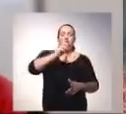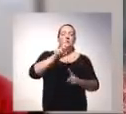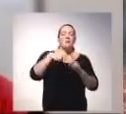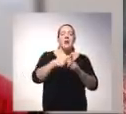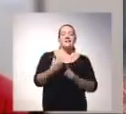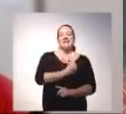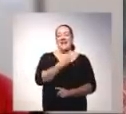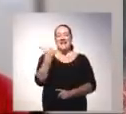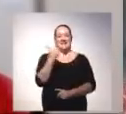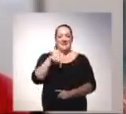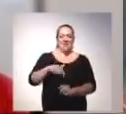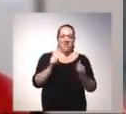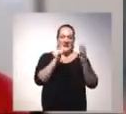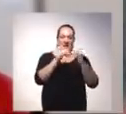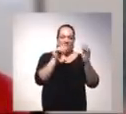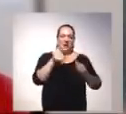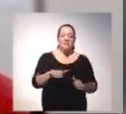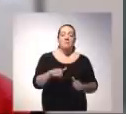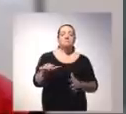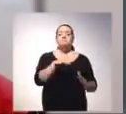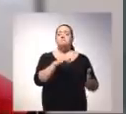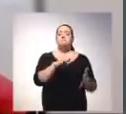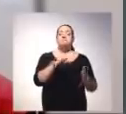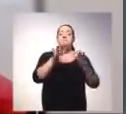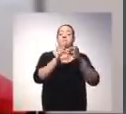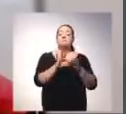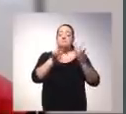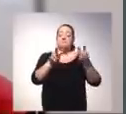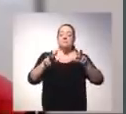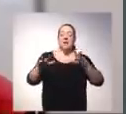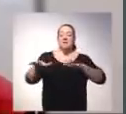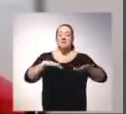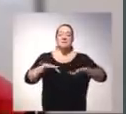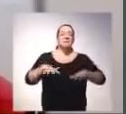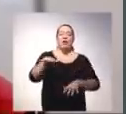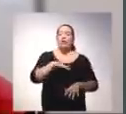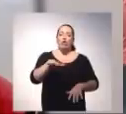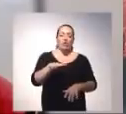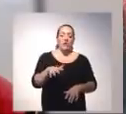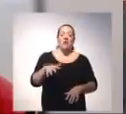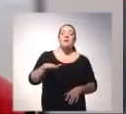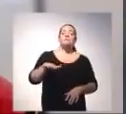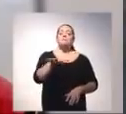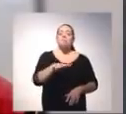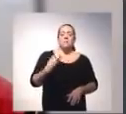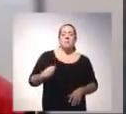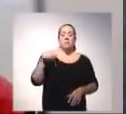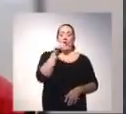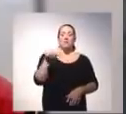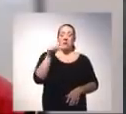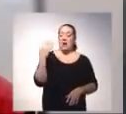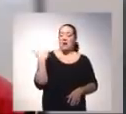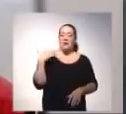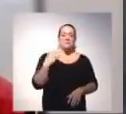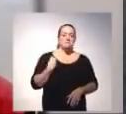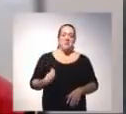este de La Palma. En relación a la sismicidad, se sigue localizando en las mismas zonas de las últimas semanas y